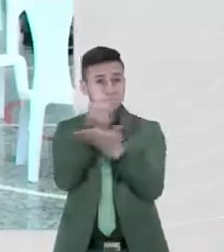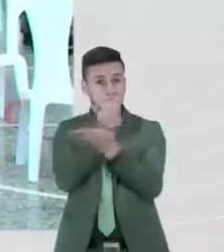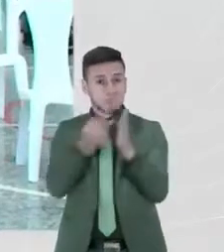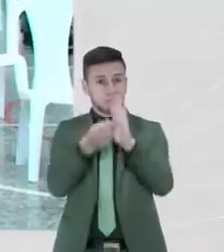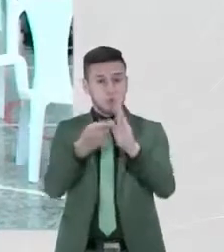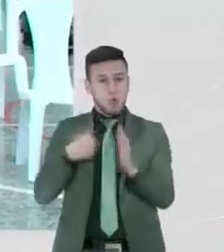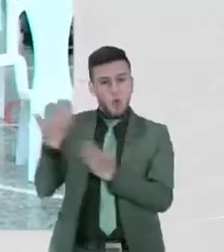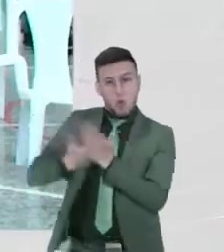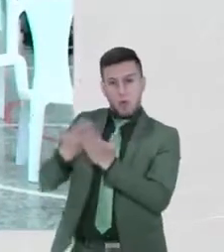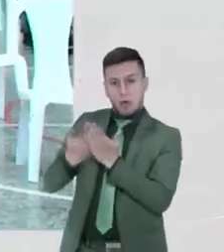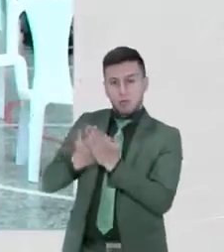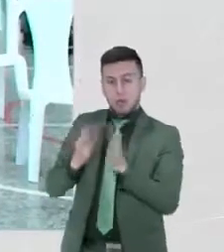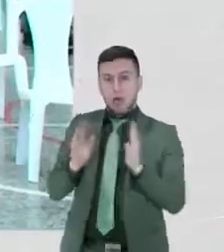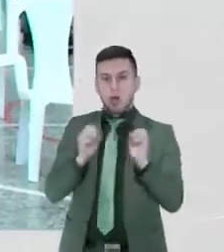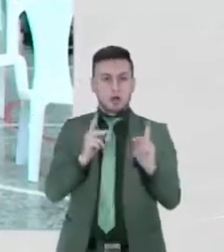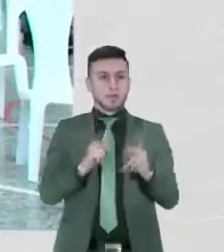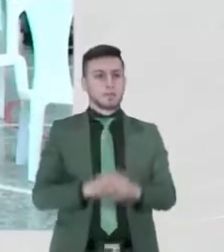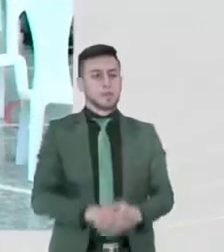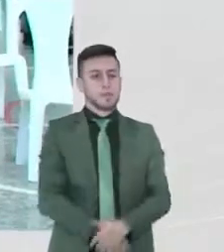Ah, perfecto.